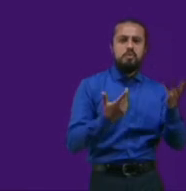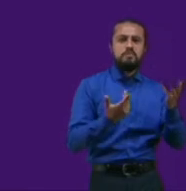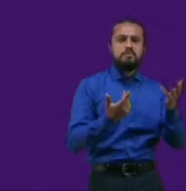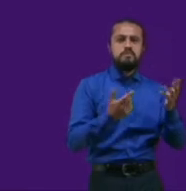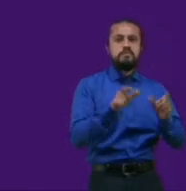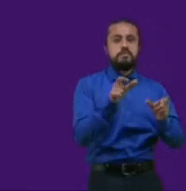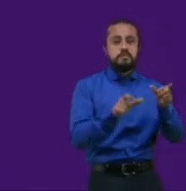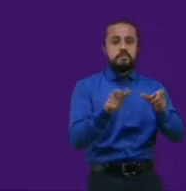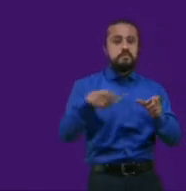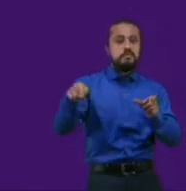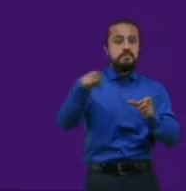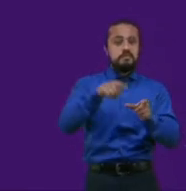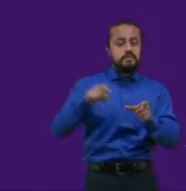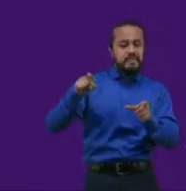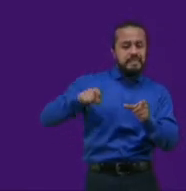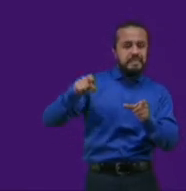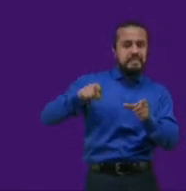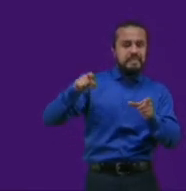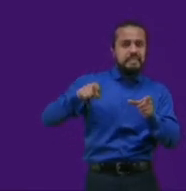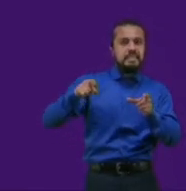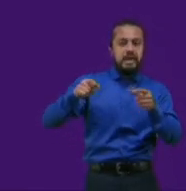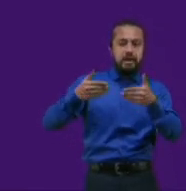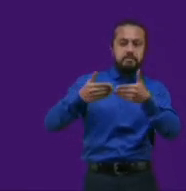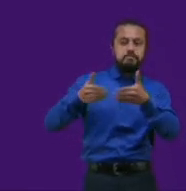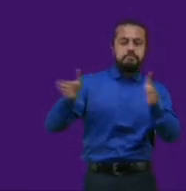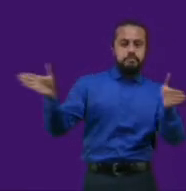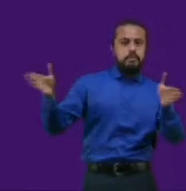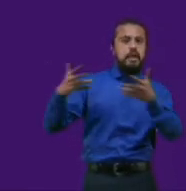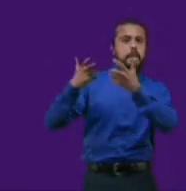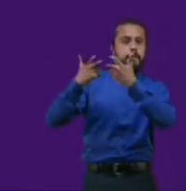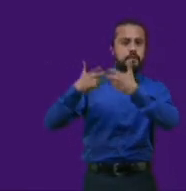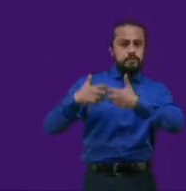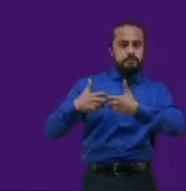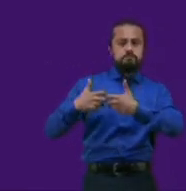emprender. ¿Qué variables y